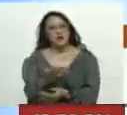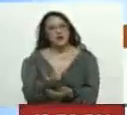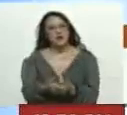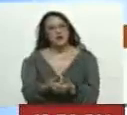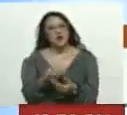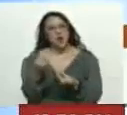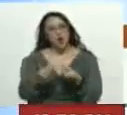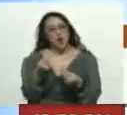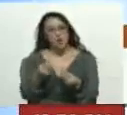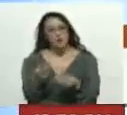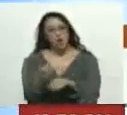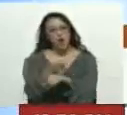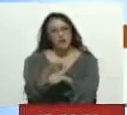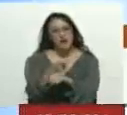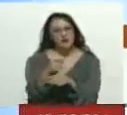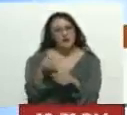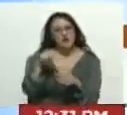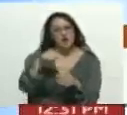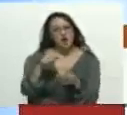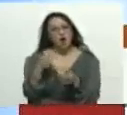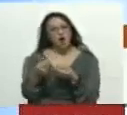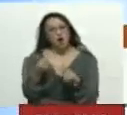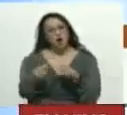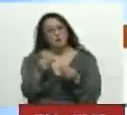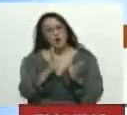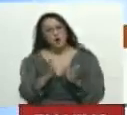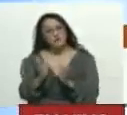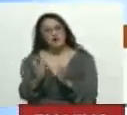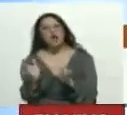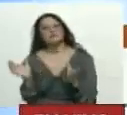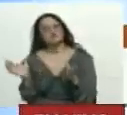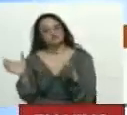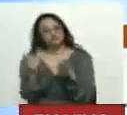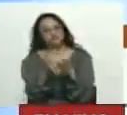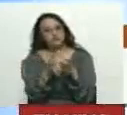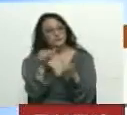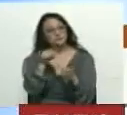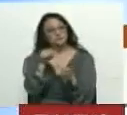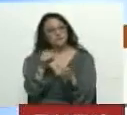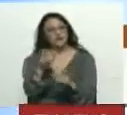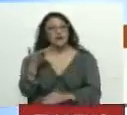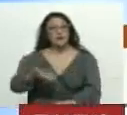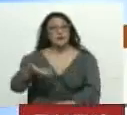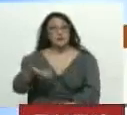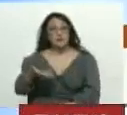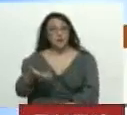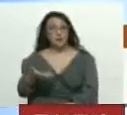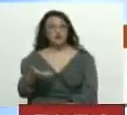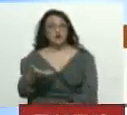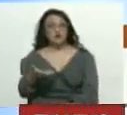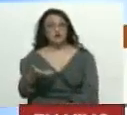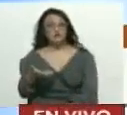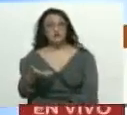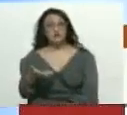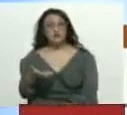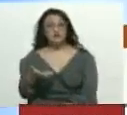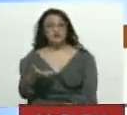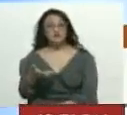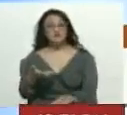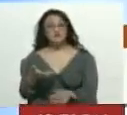cómo hacemos cómo nos organizamos de manera colectiva creo que es importantísimo descifrar categorías